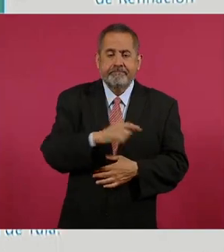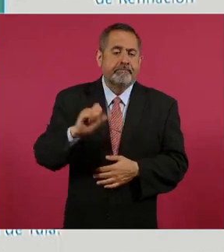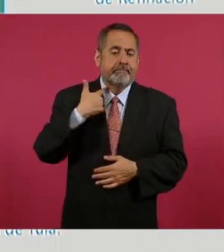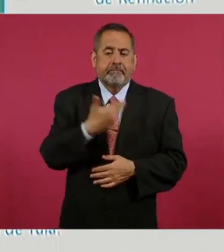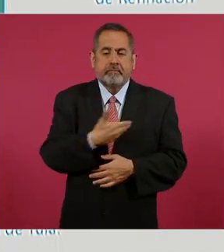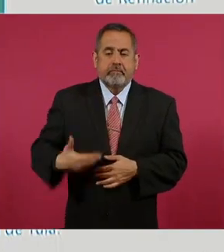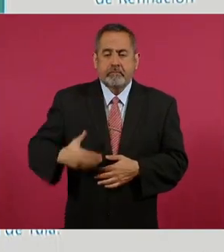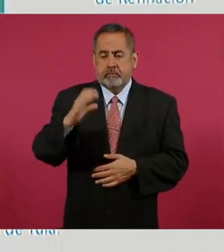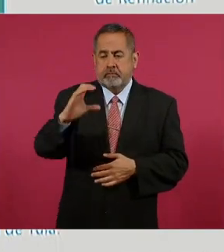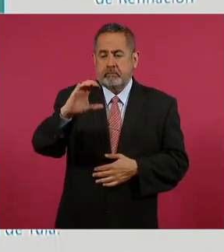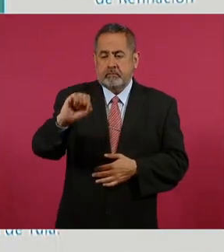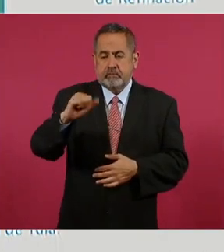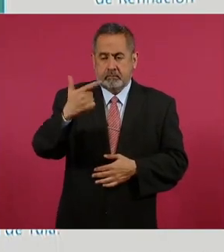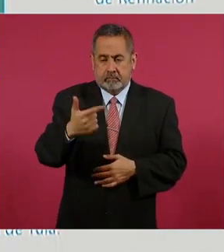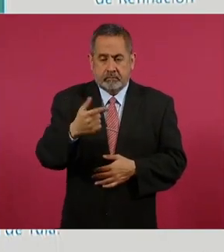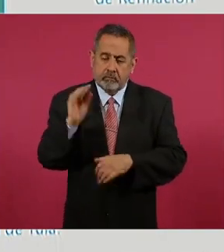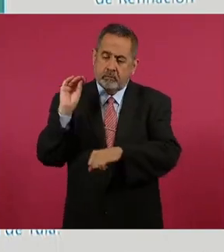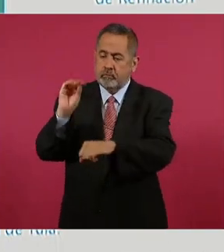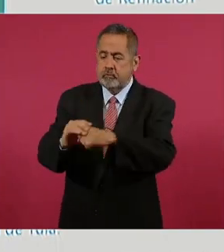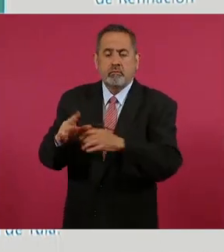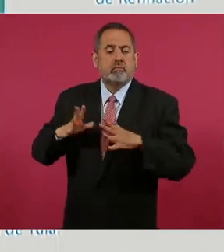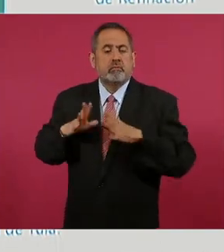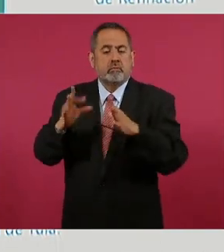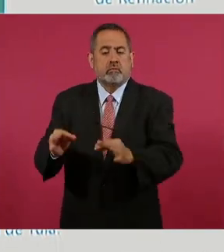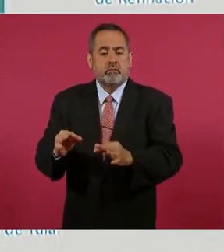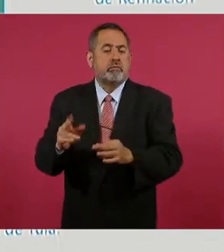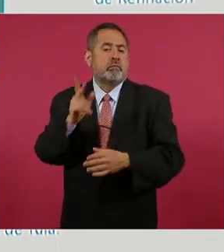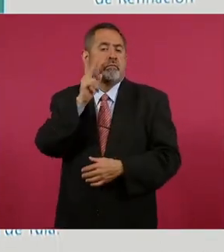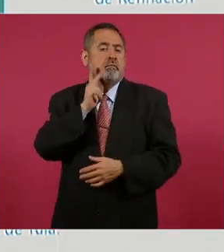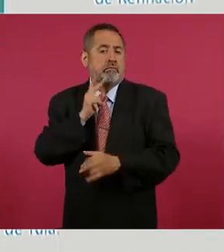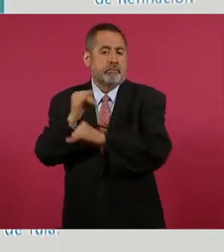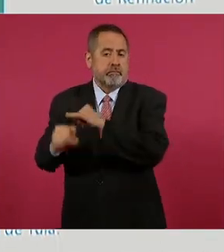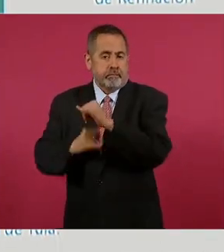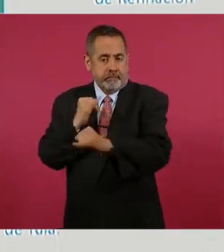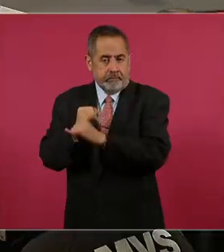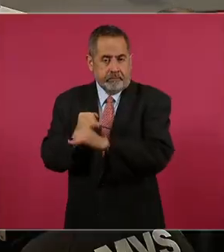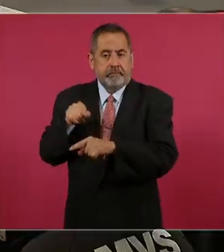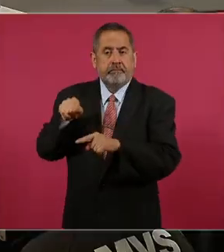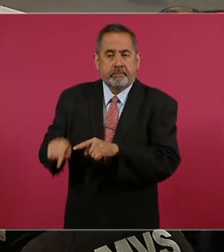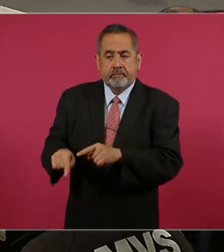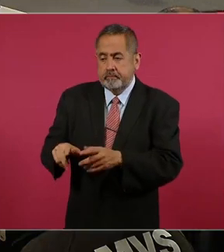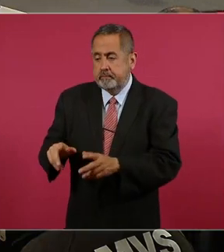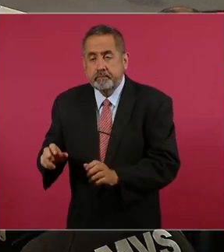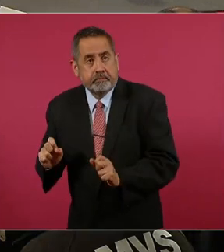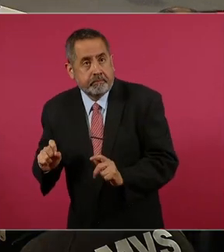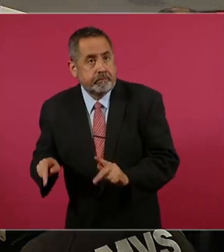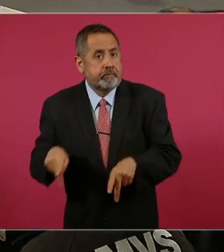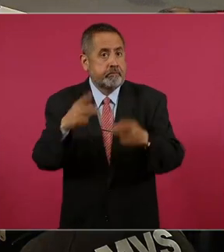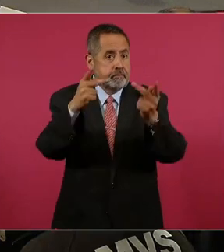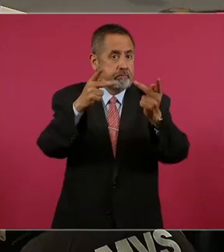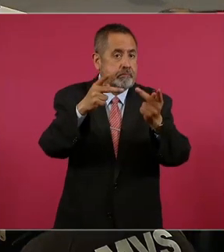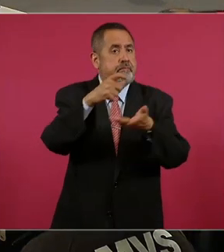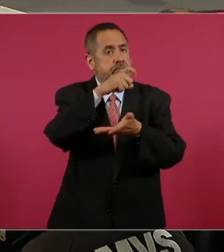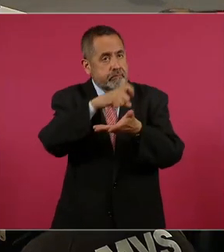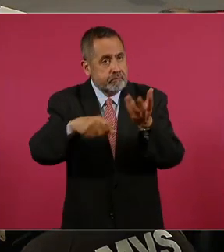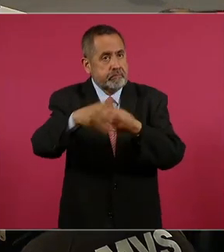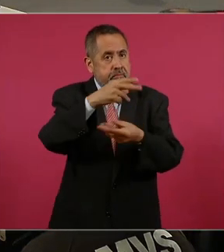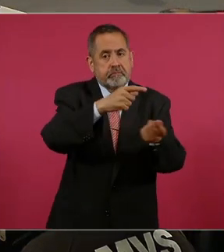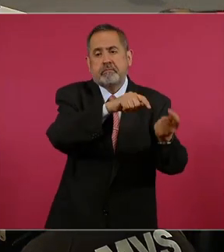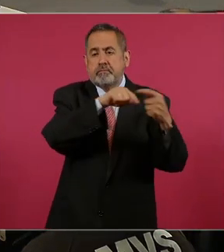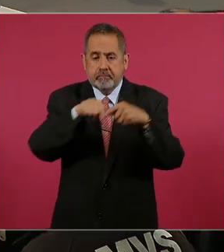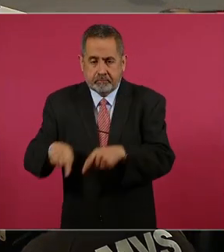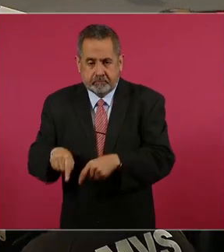crearon Pemex Internacional para la compra venta de petróleo crudo y de gasolinas